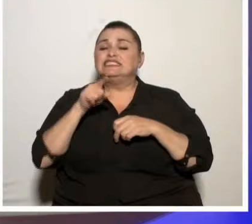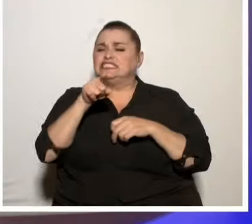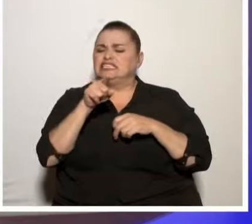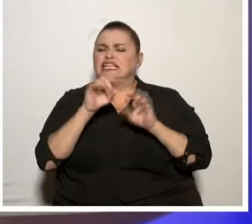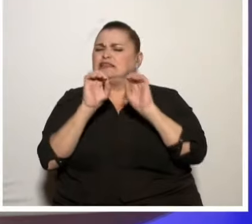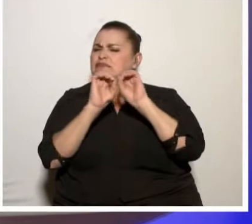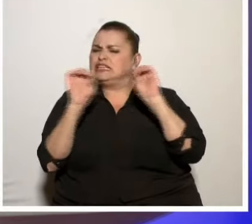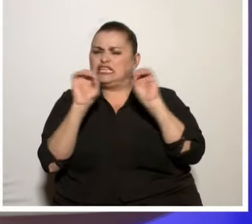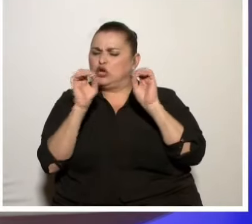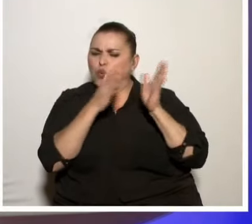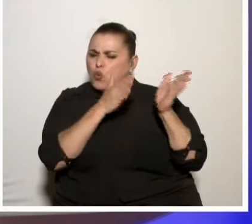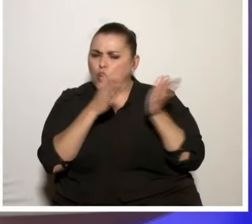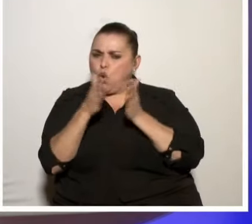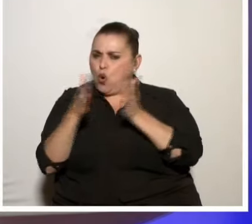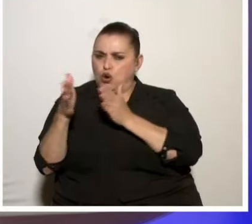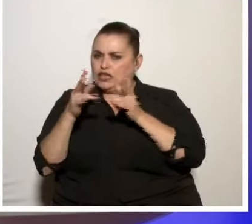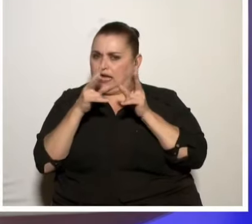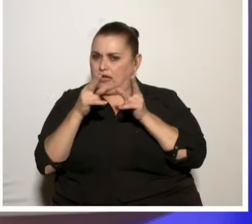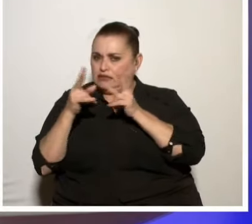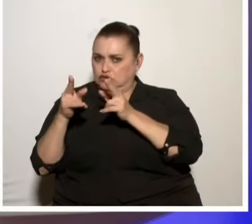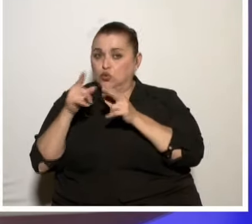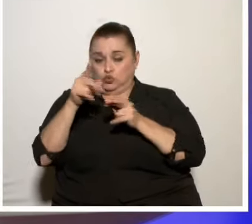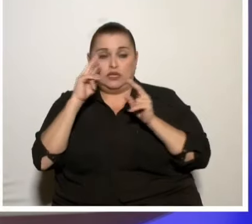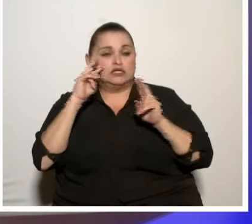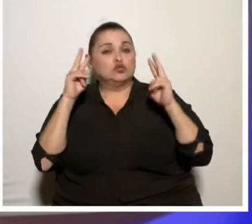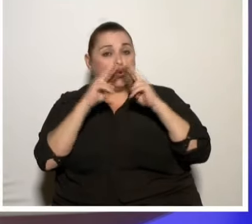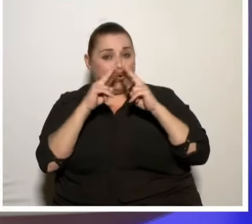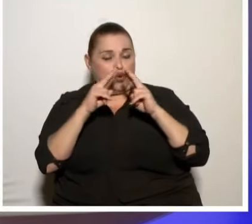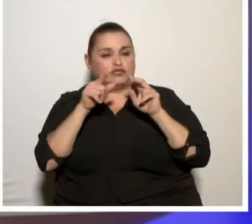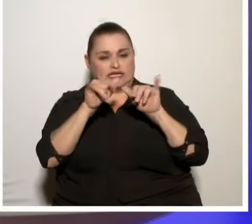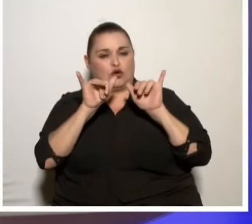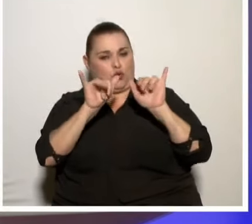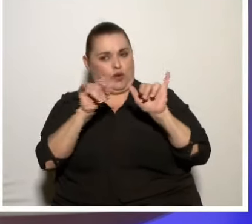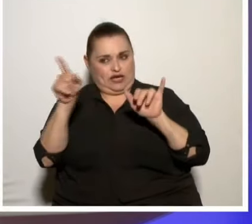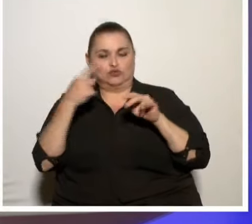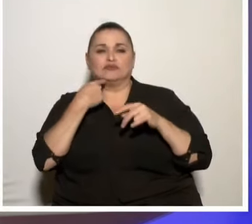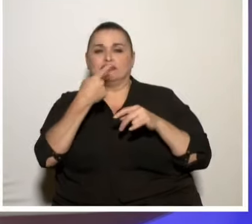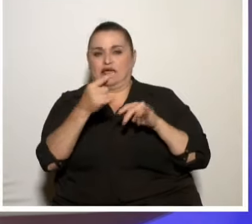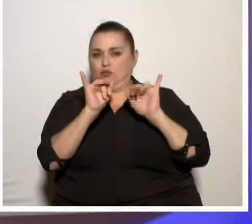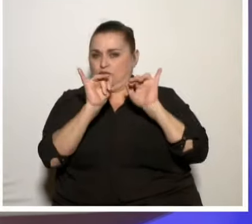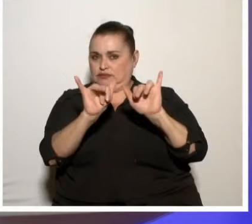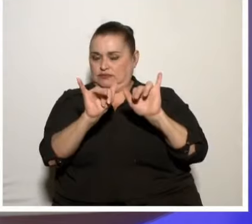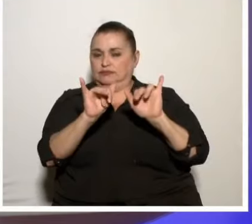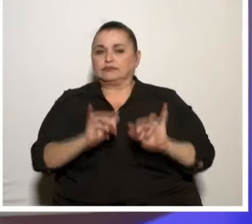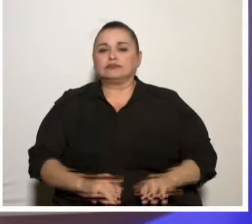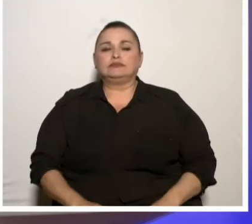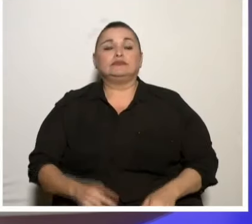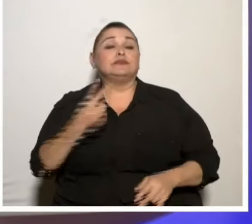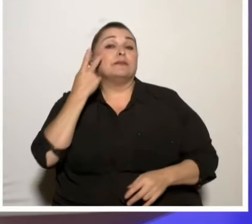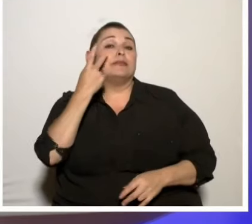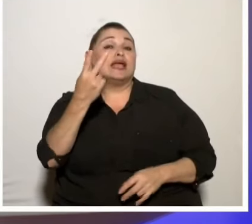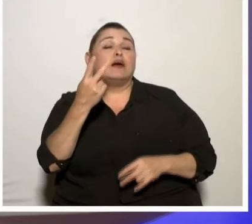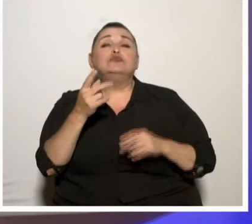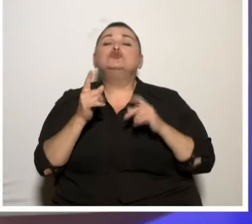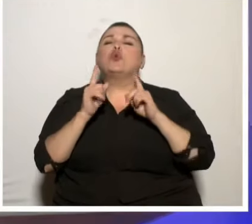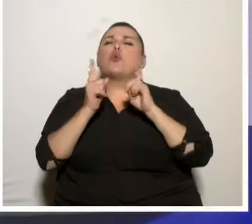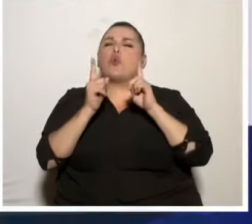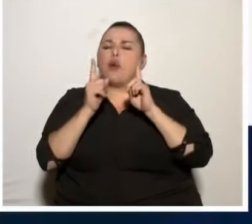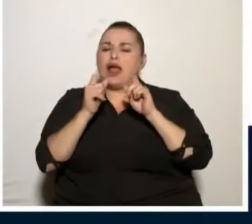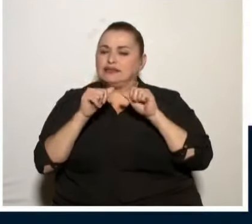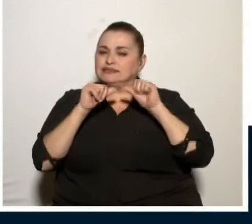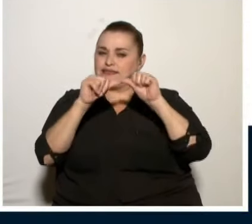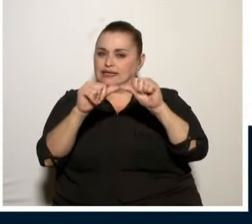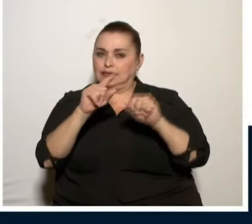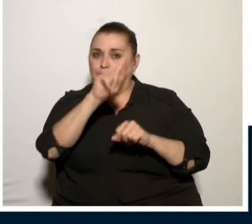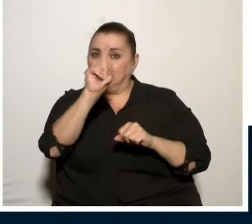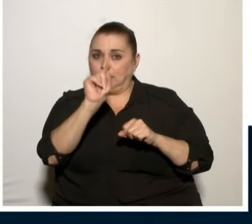absolutamente ningún corte de edición. Ustedes las van a conocer tal y como ellos las expresaron. Veamos cuál es esa siguiente